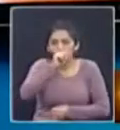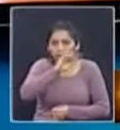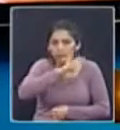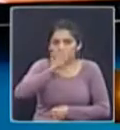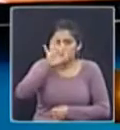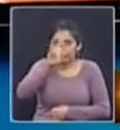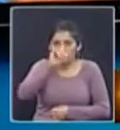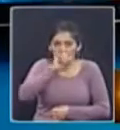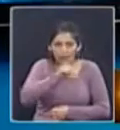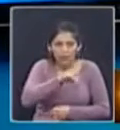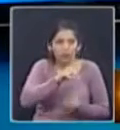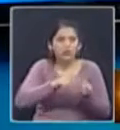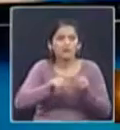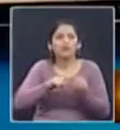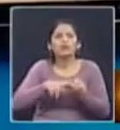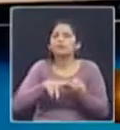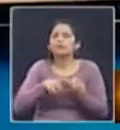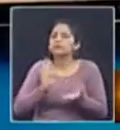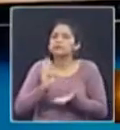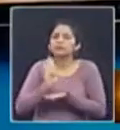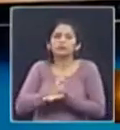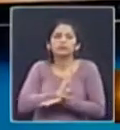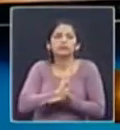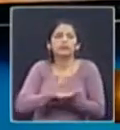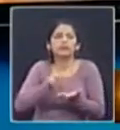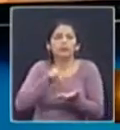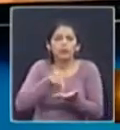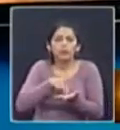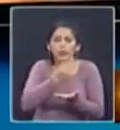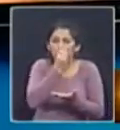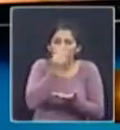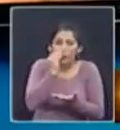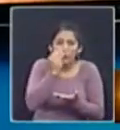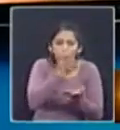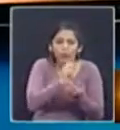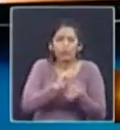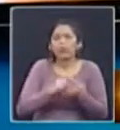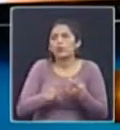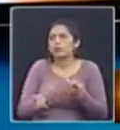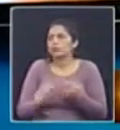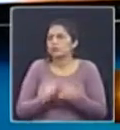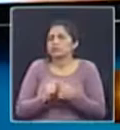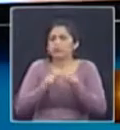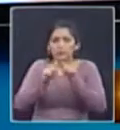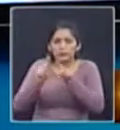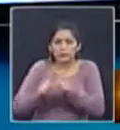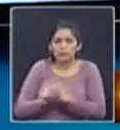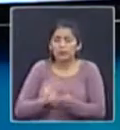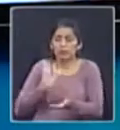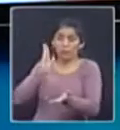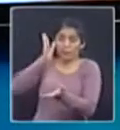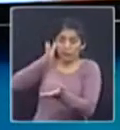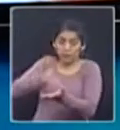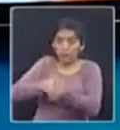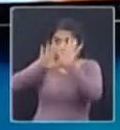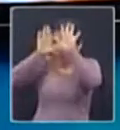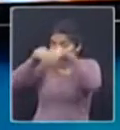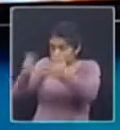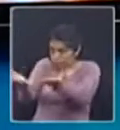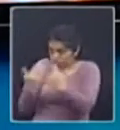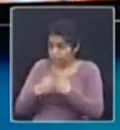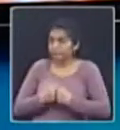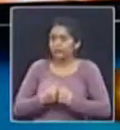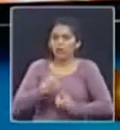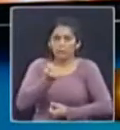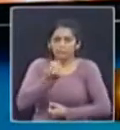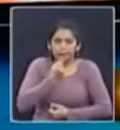sectores más alejados donde buscamos darle consulte medicina gratuita directamente en un solo lugar javier y